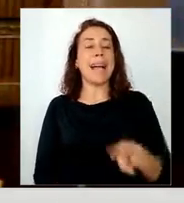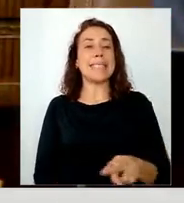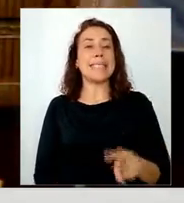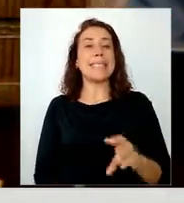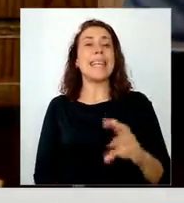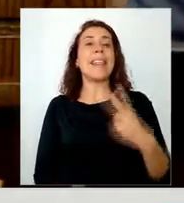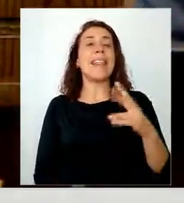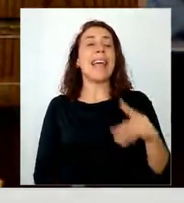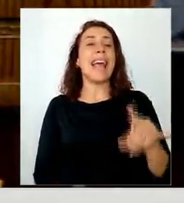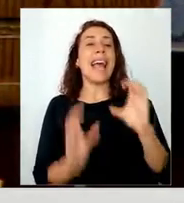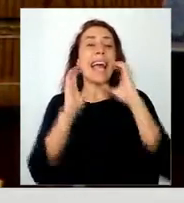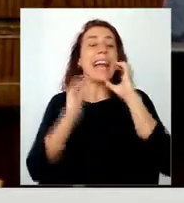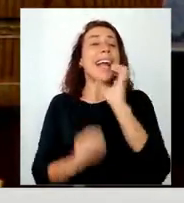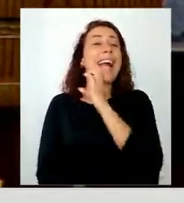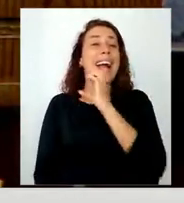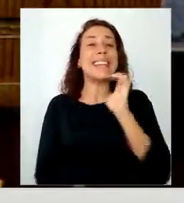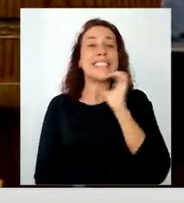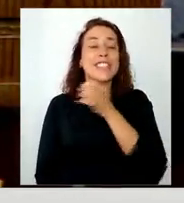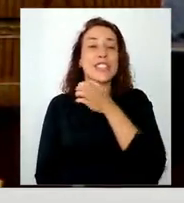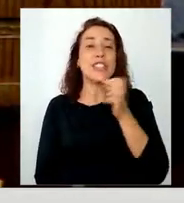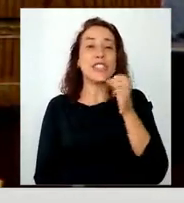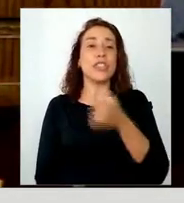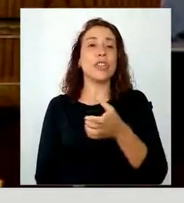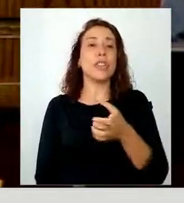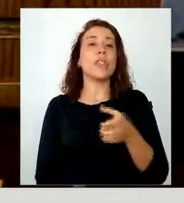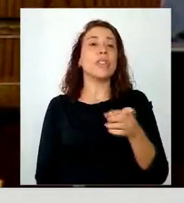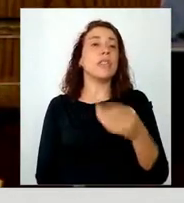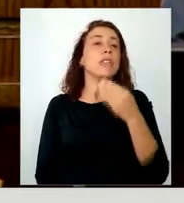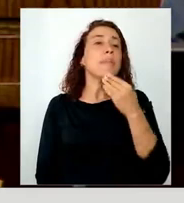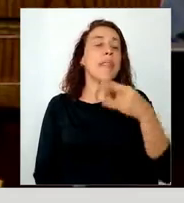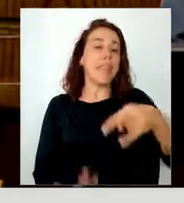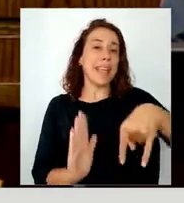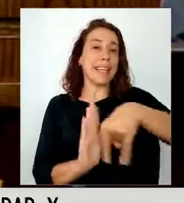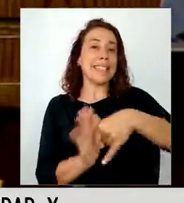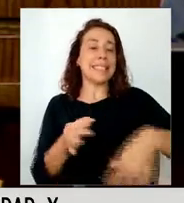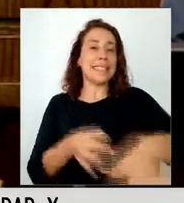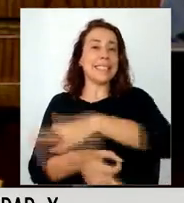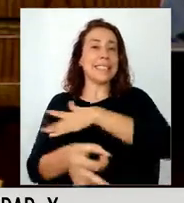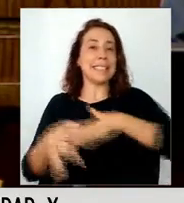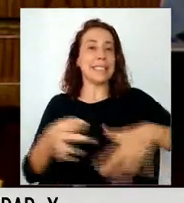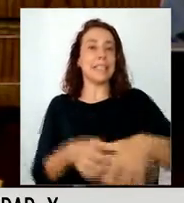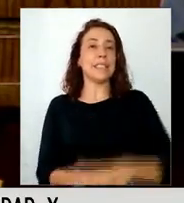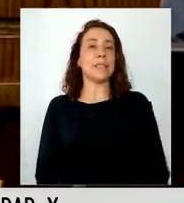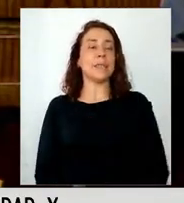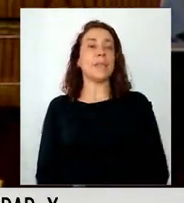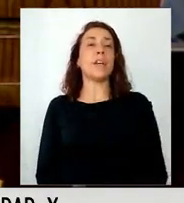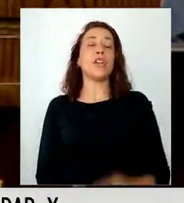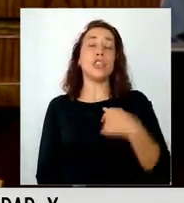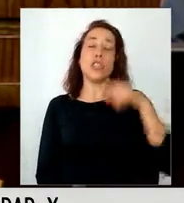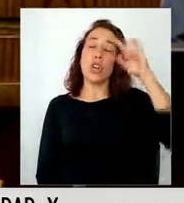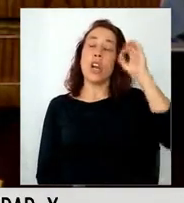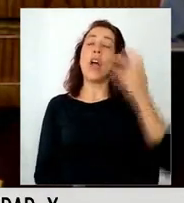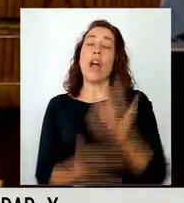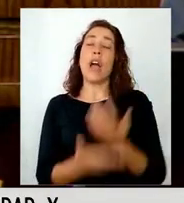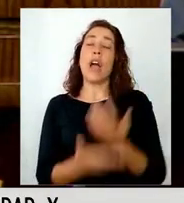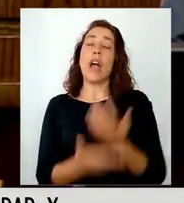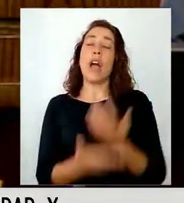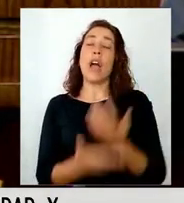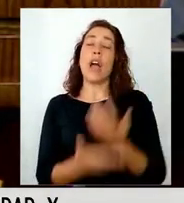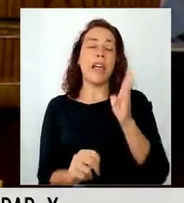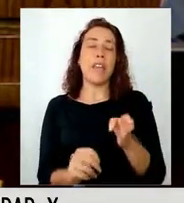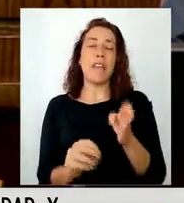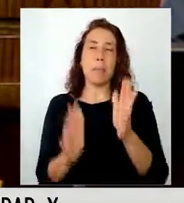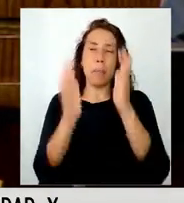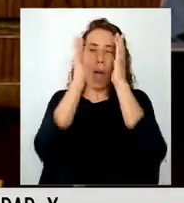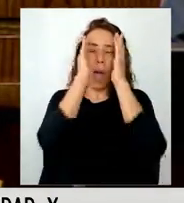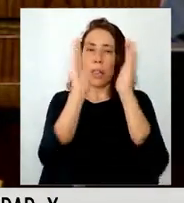nuestra querida en nuestro querido archipié archipiélago de verdad Creo que hay un punto donde deberíamos poner ojo el